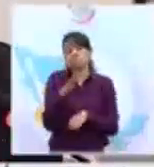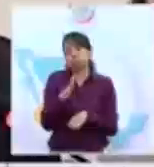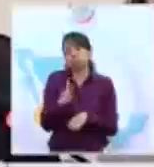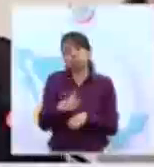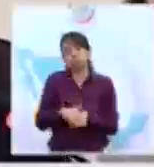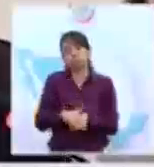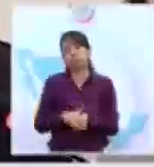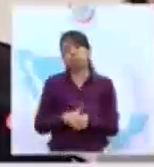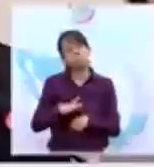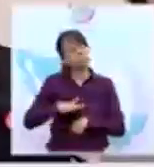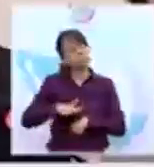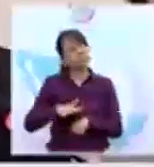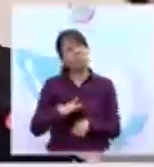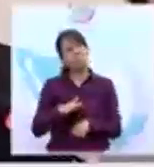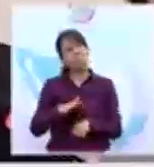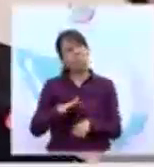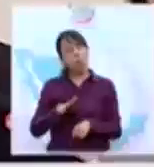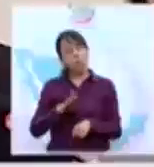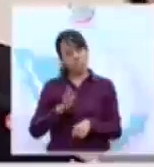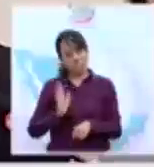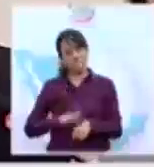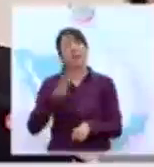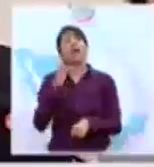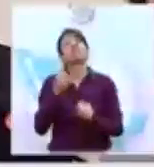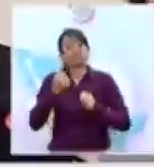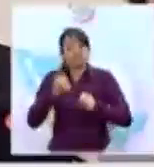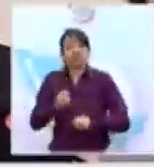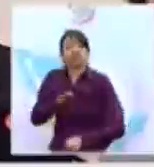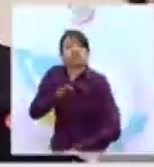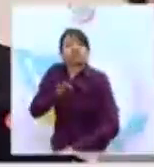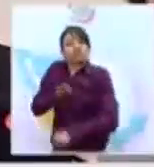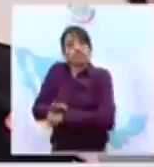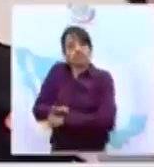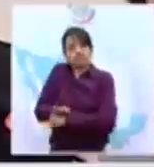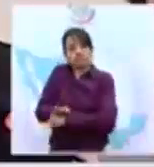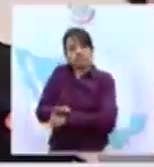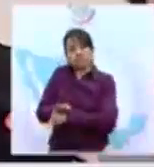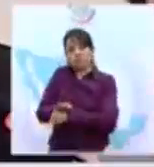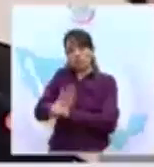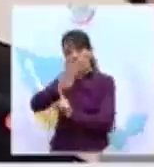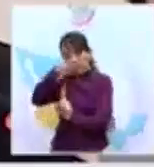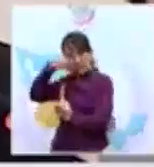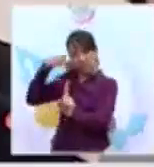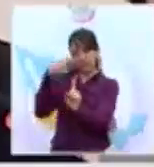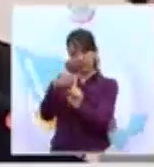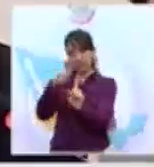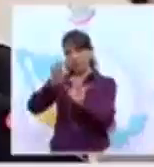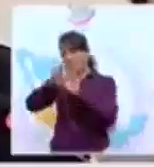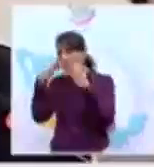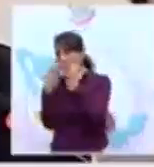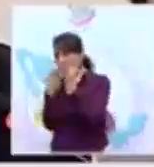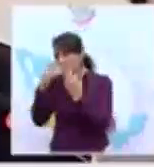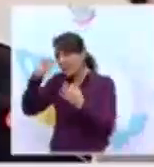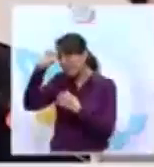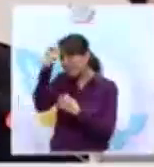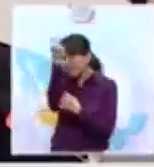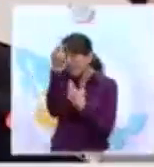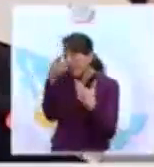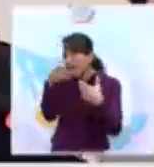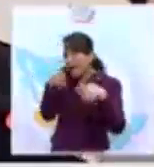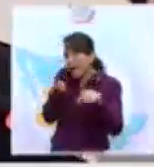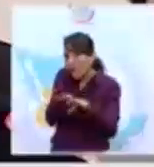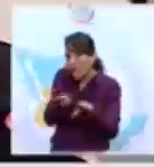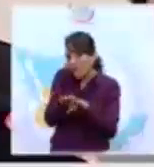más garantías de objetividad y de técnica, y no de estar validando